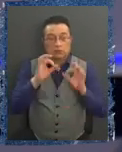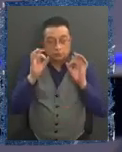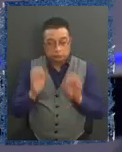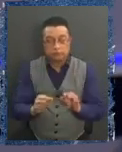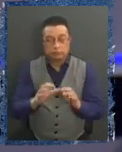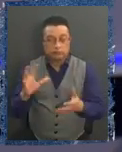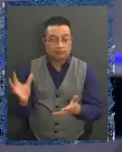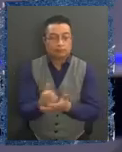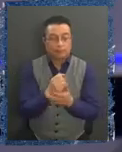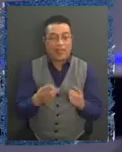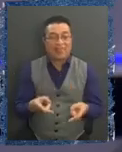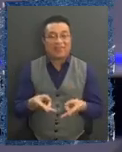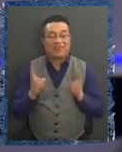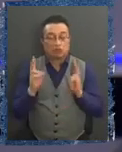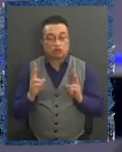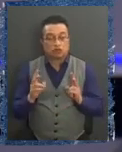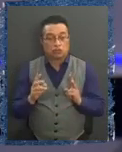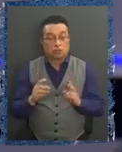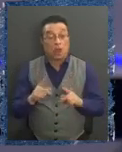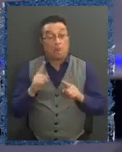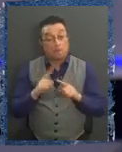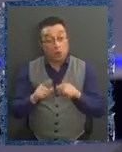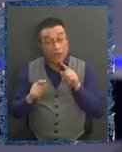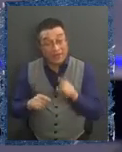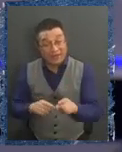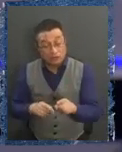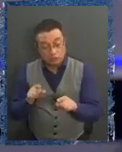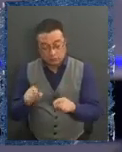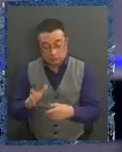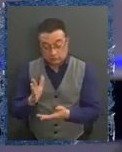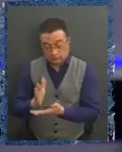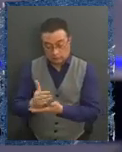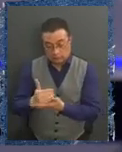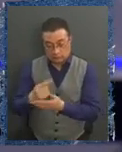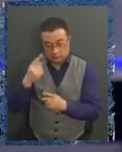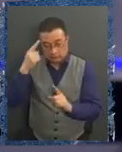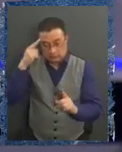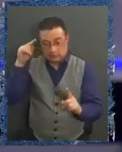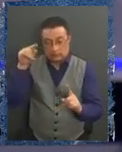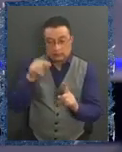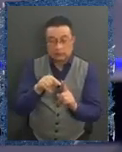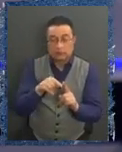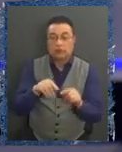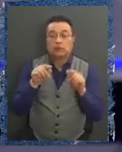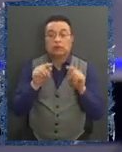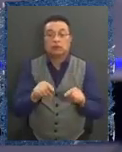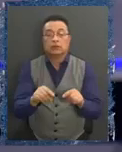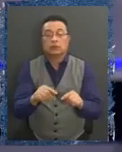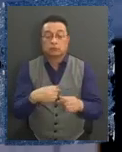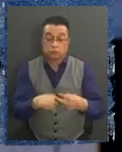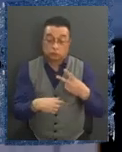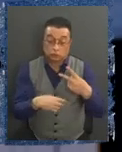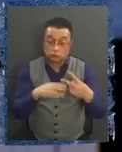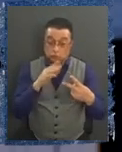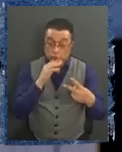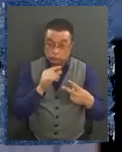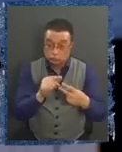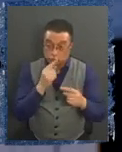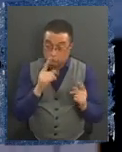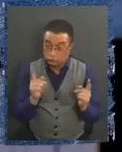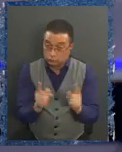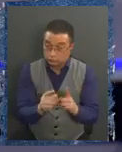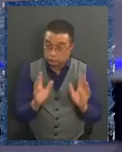derechos. Y por tanto, aquí hay estrategias destinadas a la garantía de derechos. Y